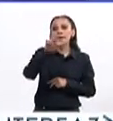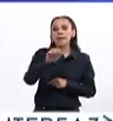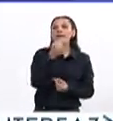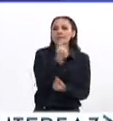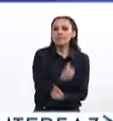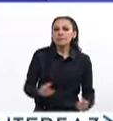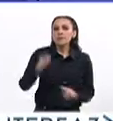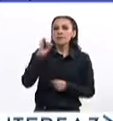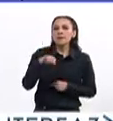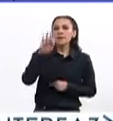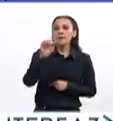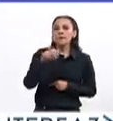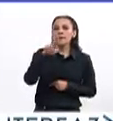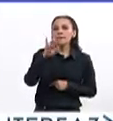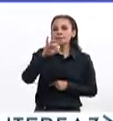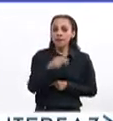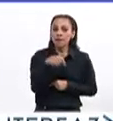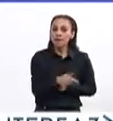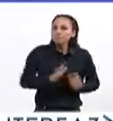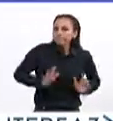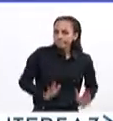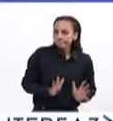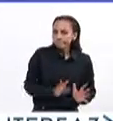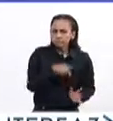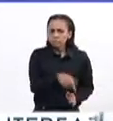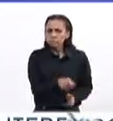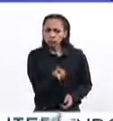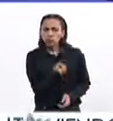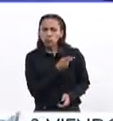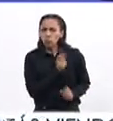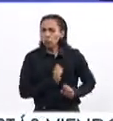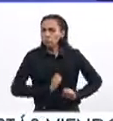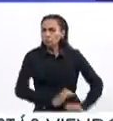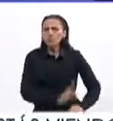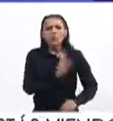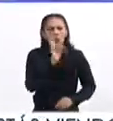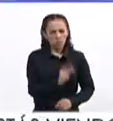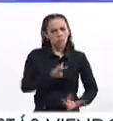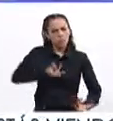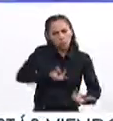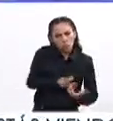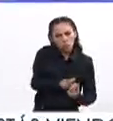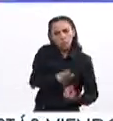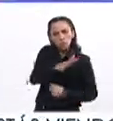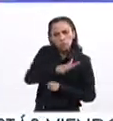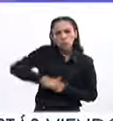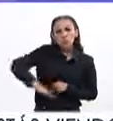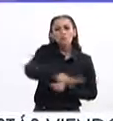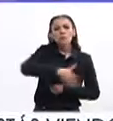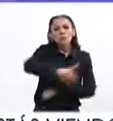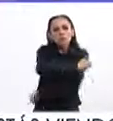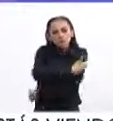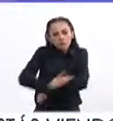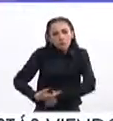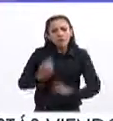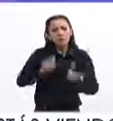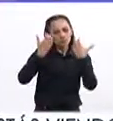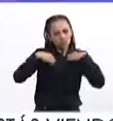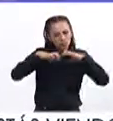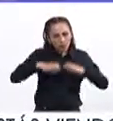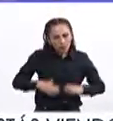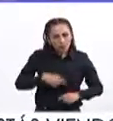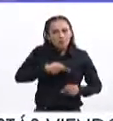niño no viene solo, ¿no? Claro. Viene con un ambiente familiar, con un ambiente de desarrollo físico, orgánico,